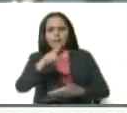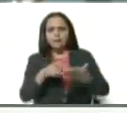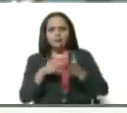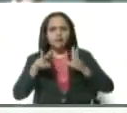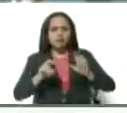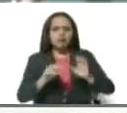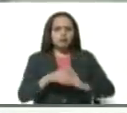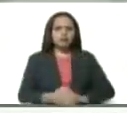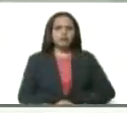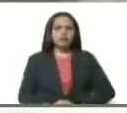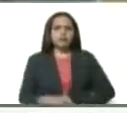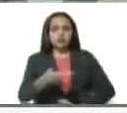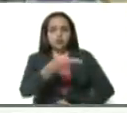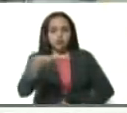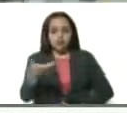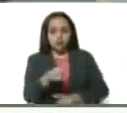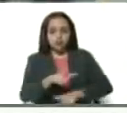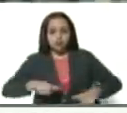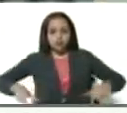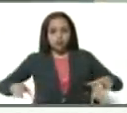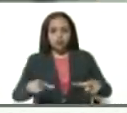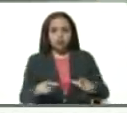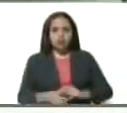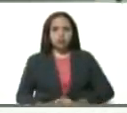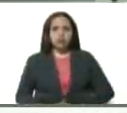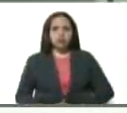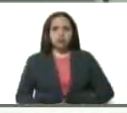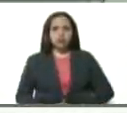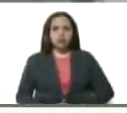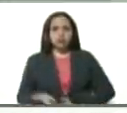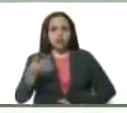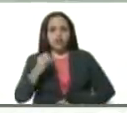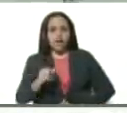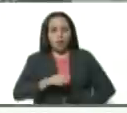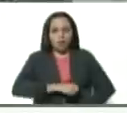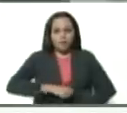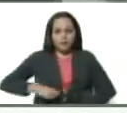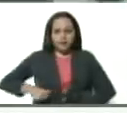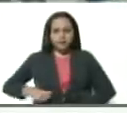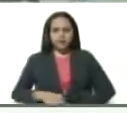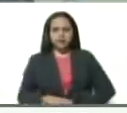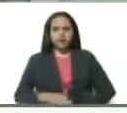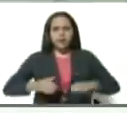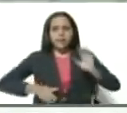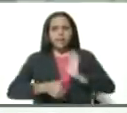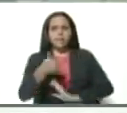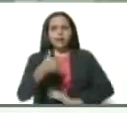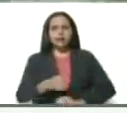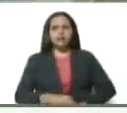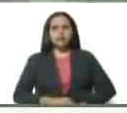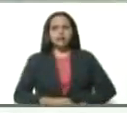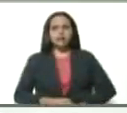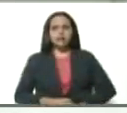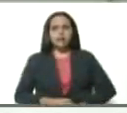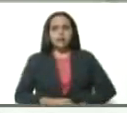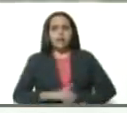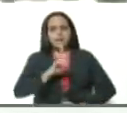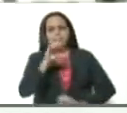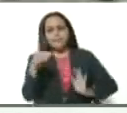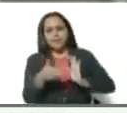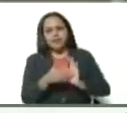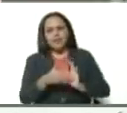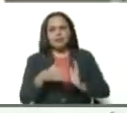para estos espacios, donde se van a intervenir aproximadamente una de